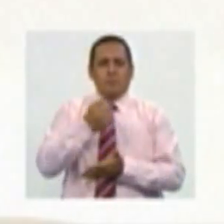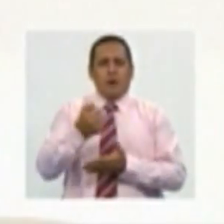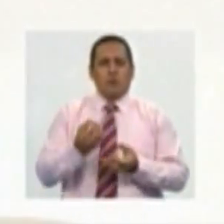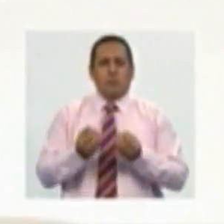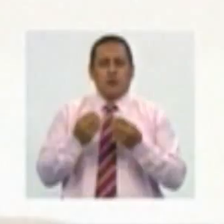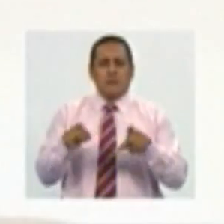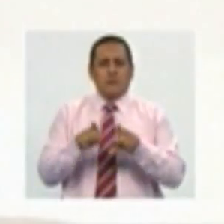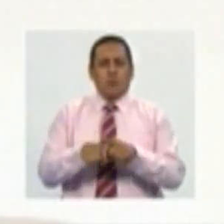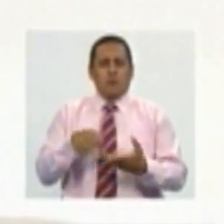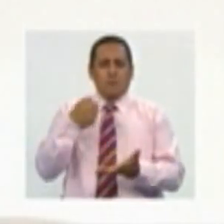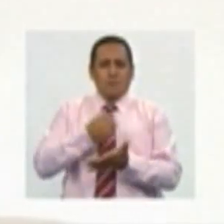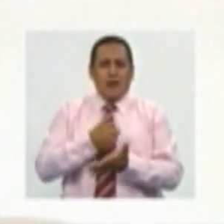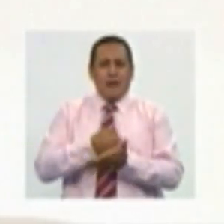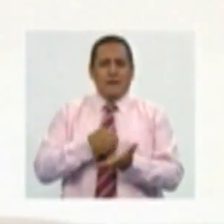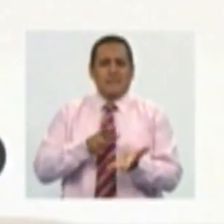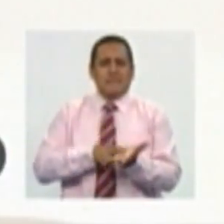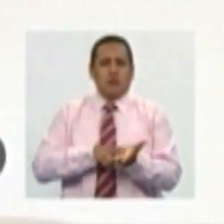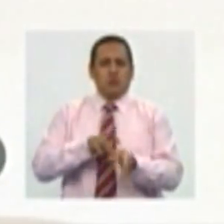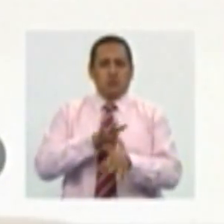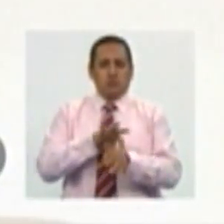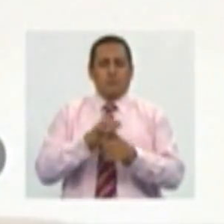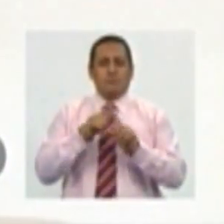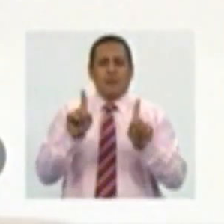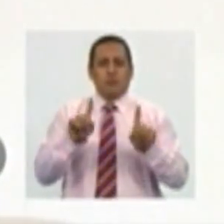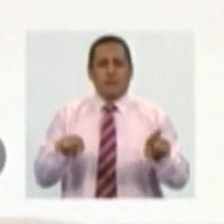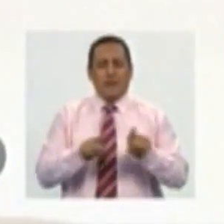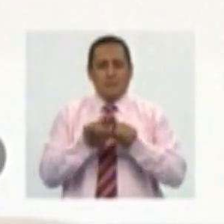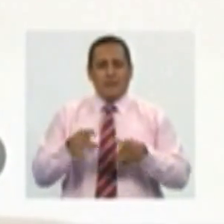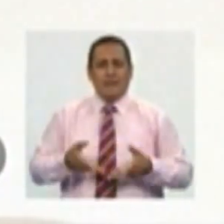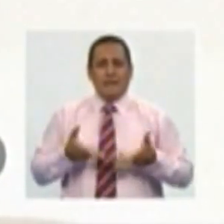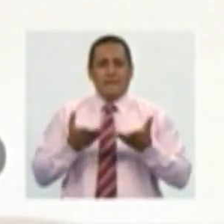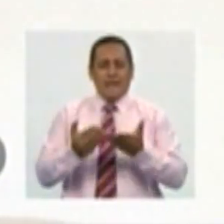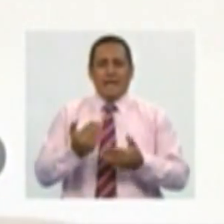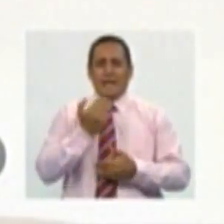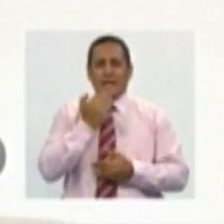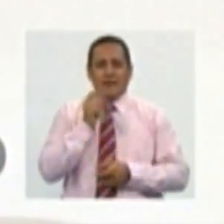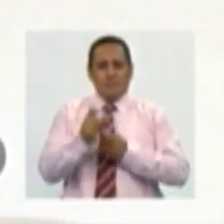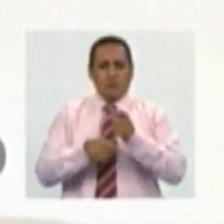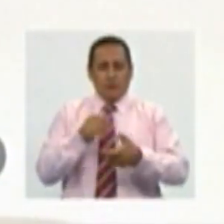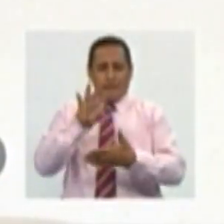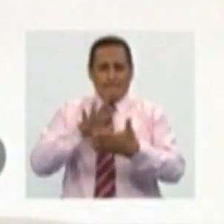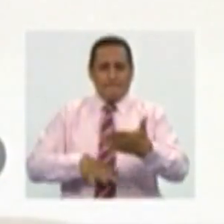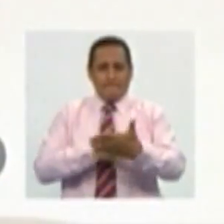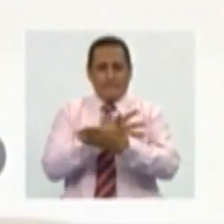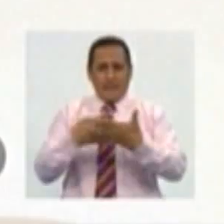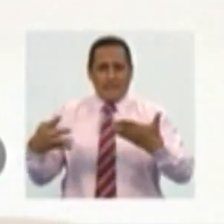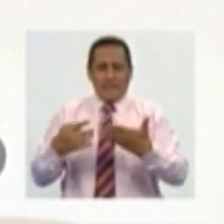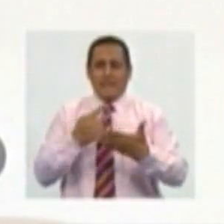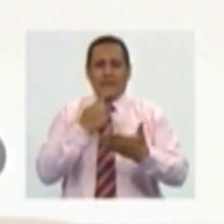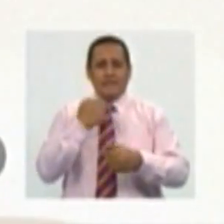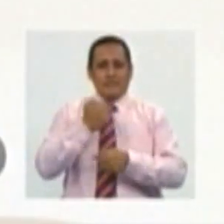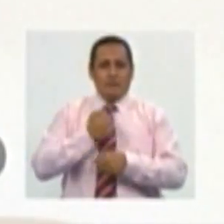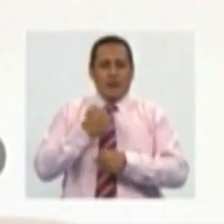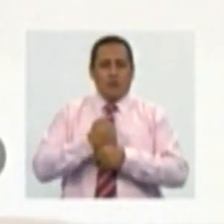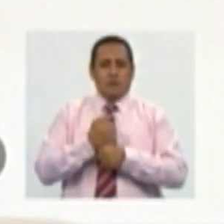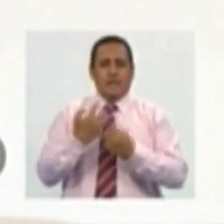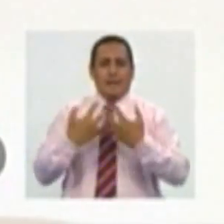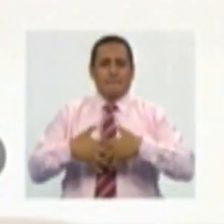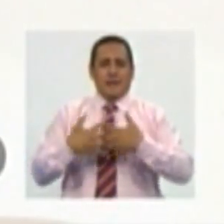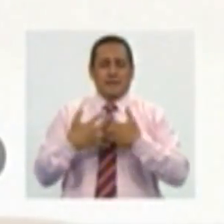es un subsidio que lo paga de salud, sin embargo, le asiste a las que están en planilla y que evidentemente son trabajadoras de la